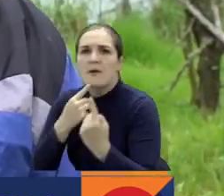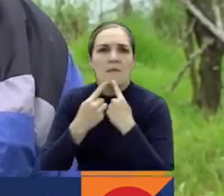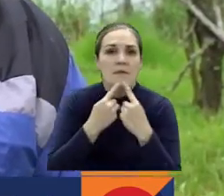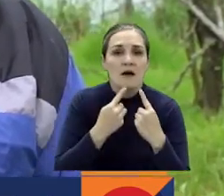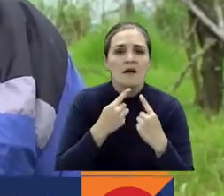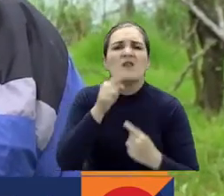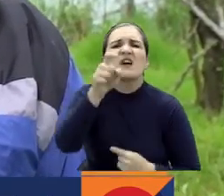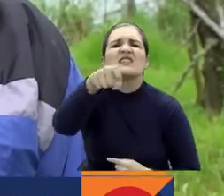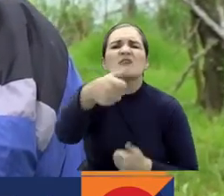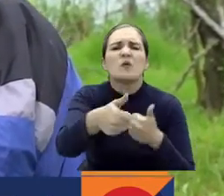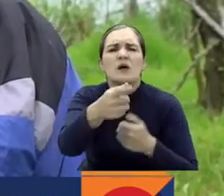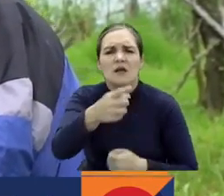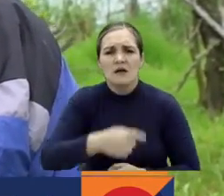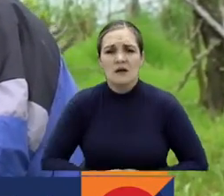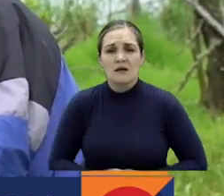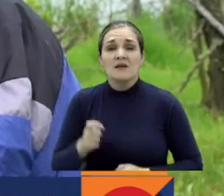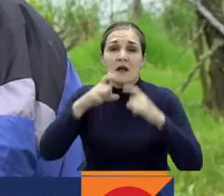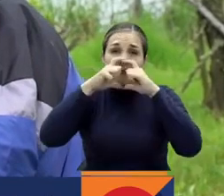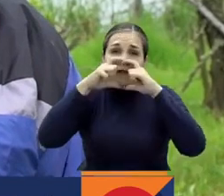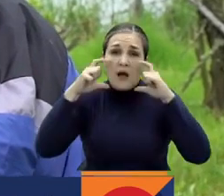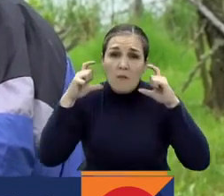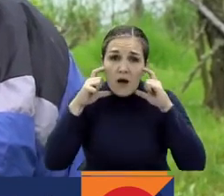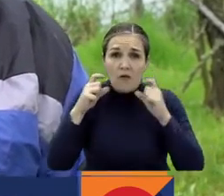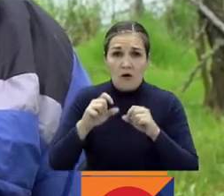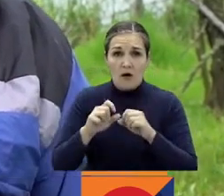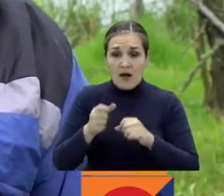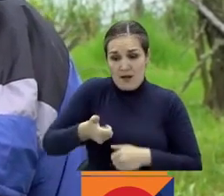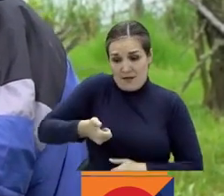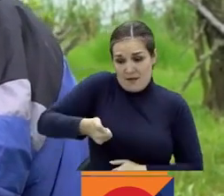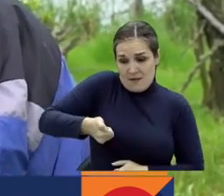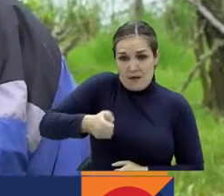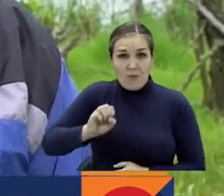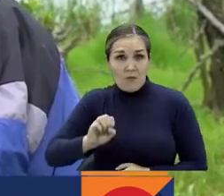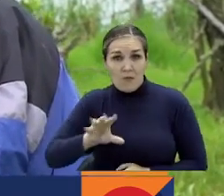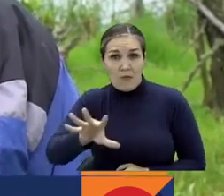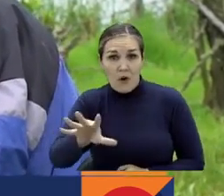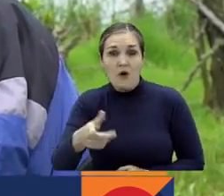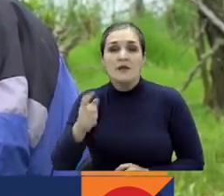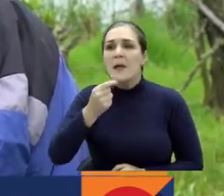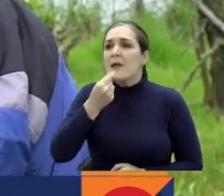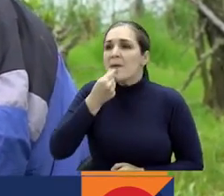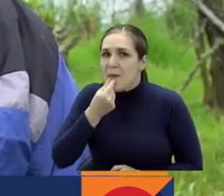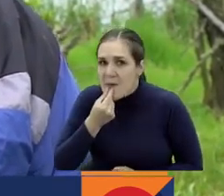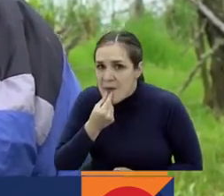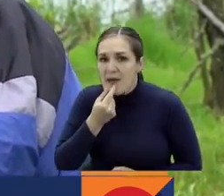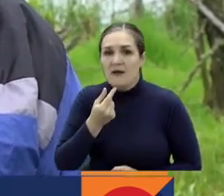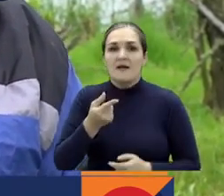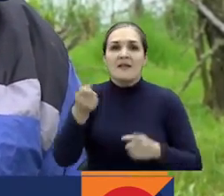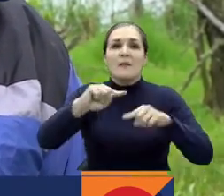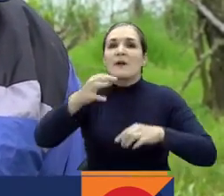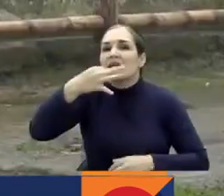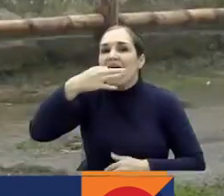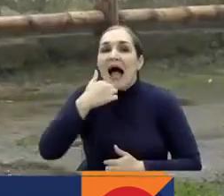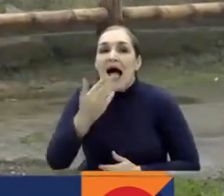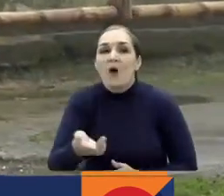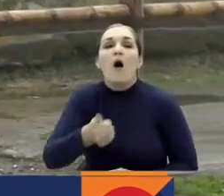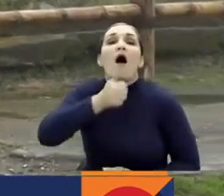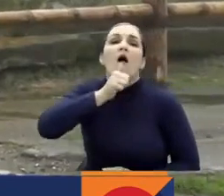necesitan exactamente? Los tapabocas, la linterna, los pitos y todo eso, y droga. Ajá. Y el